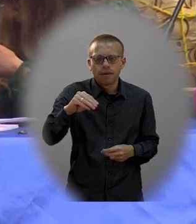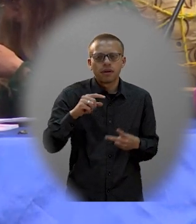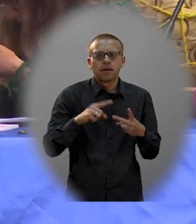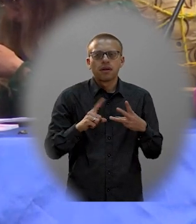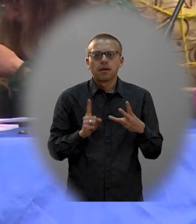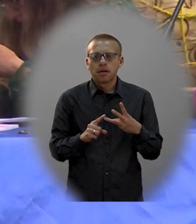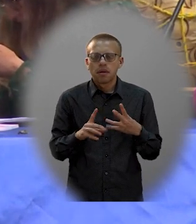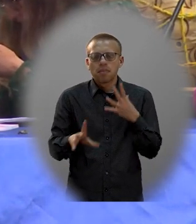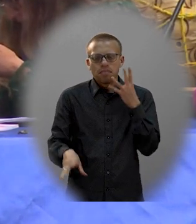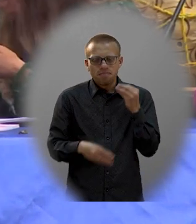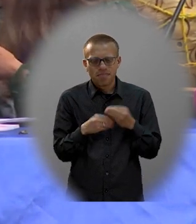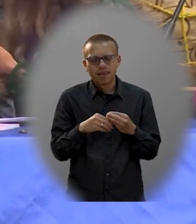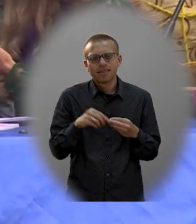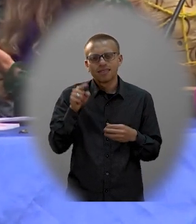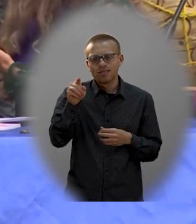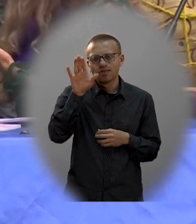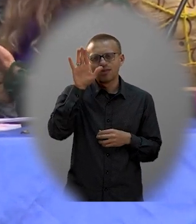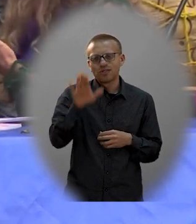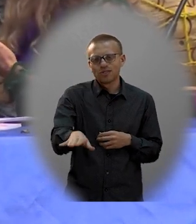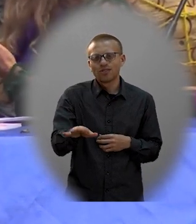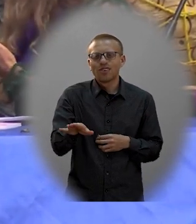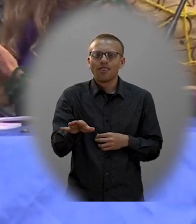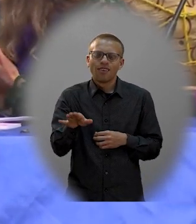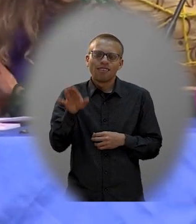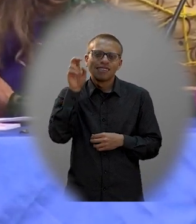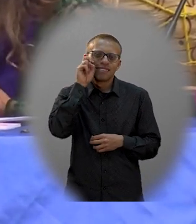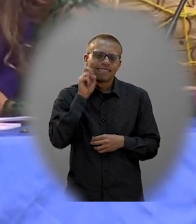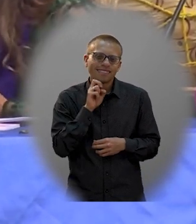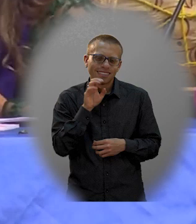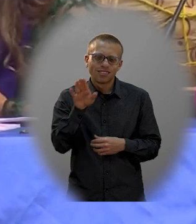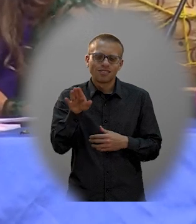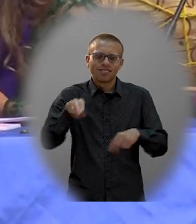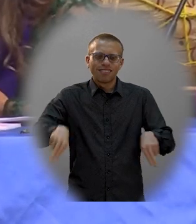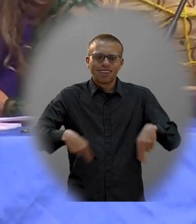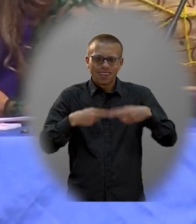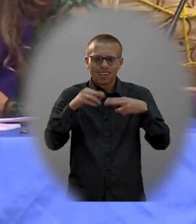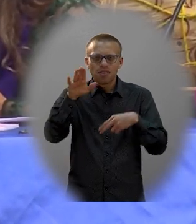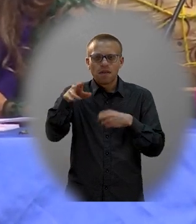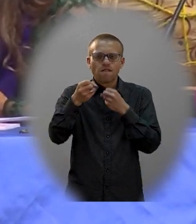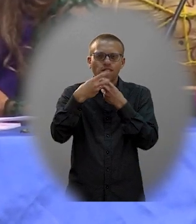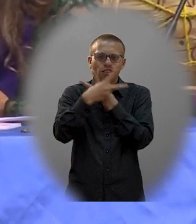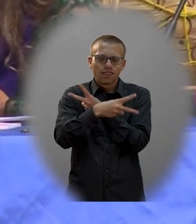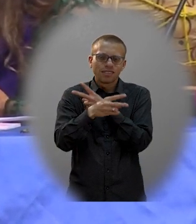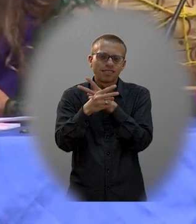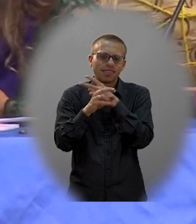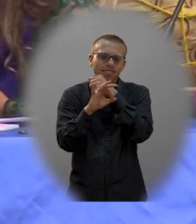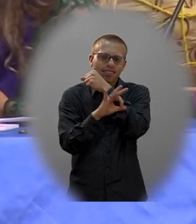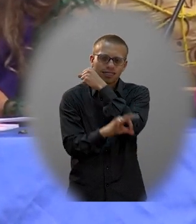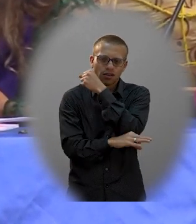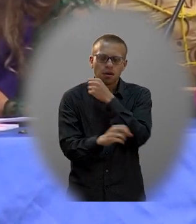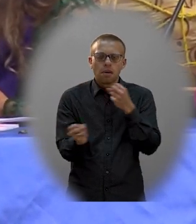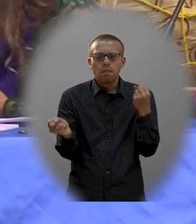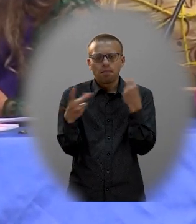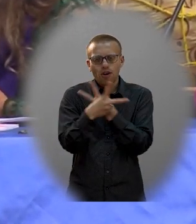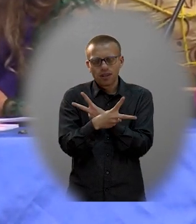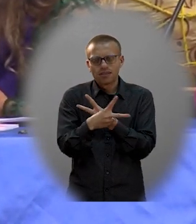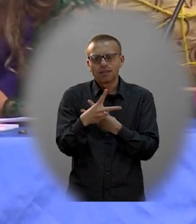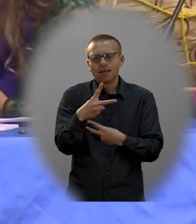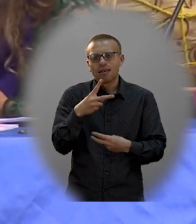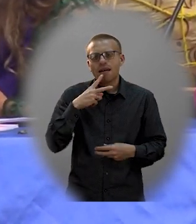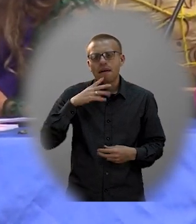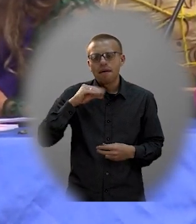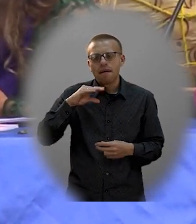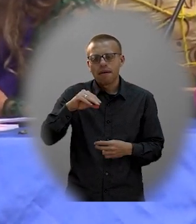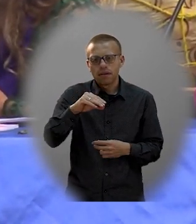identidades no normativas y las disidencias sexo-género como una violencia psicológica y una violencia verbal, el hecho de no reconocer